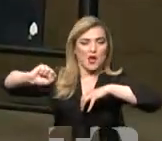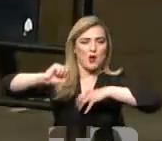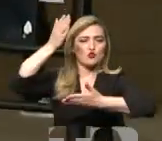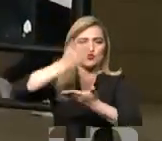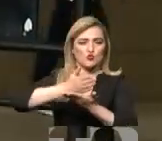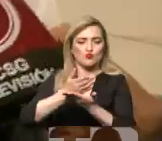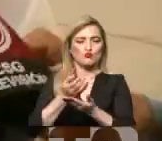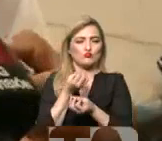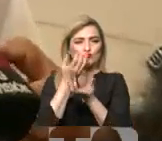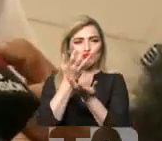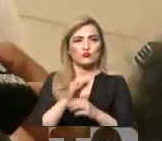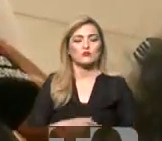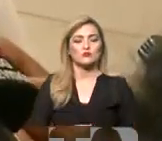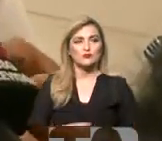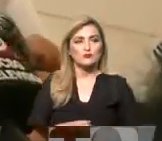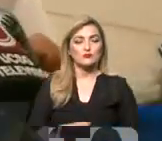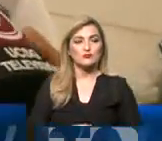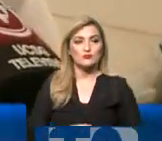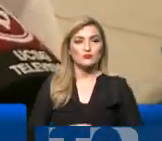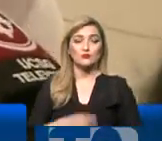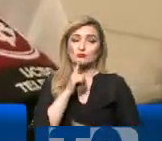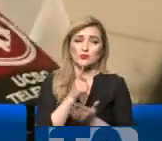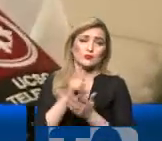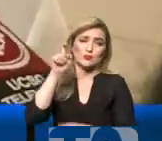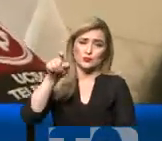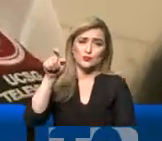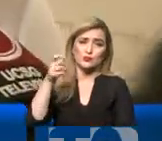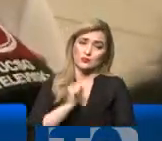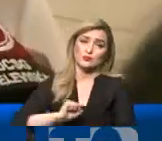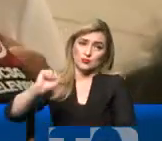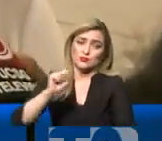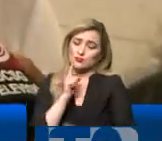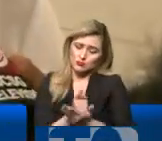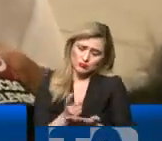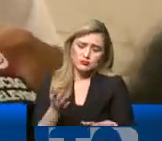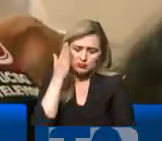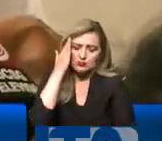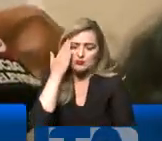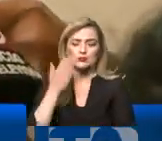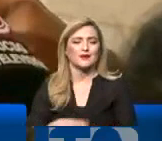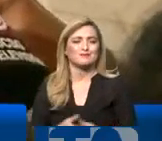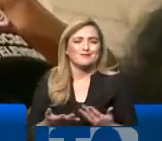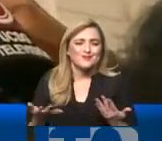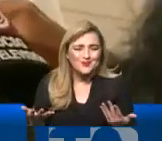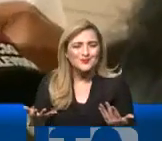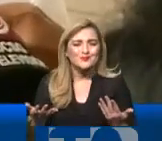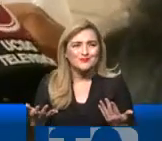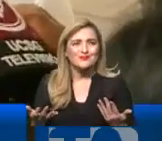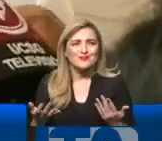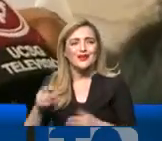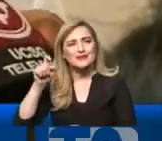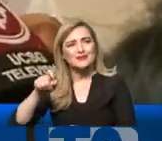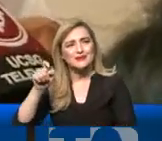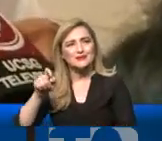aseguró de la burgomaestre hitos en la necesidad que tenemos de habilitar el transporte interprovincial pero también se la